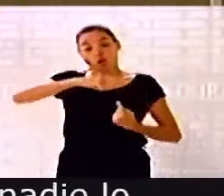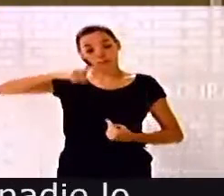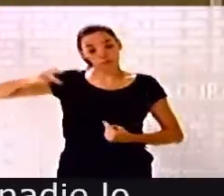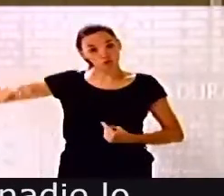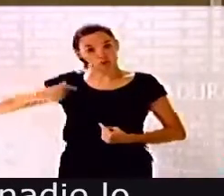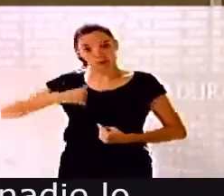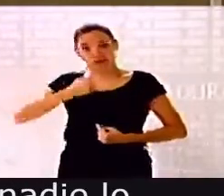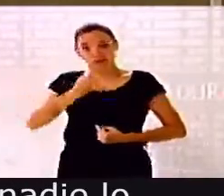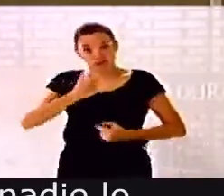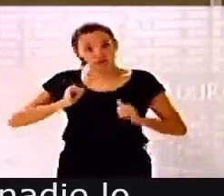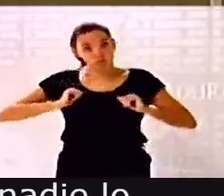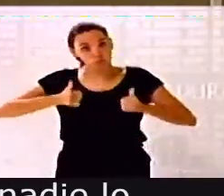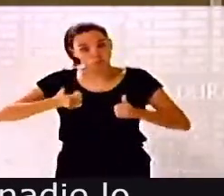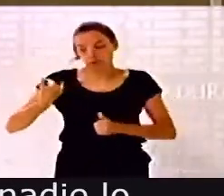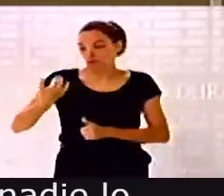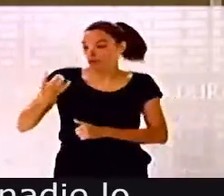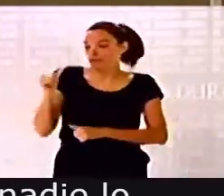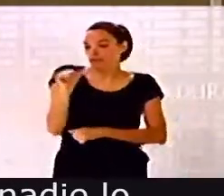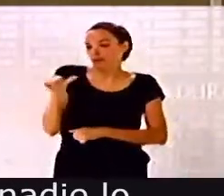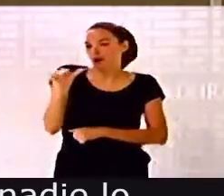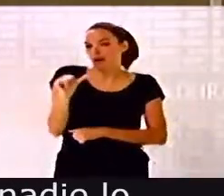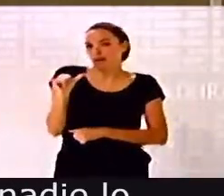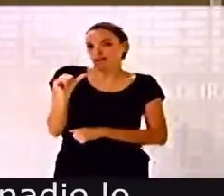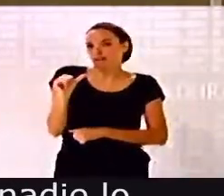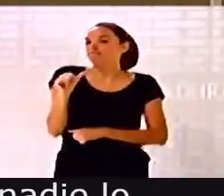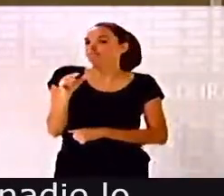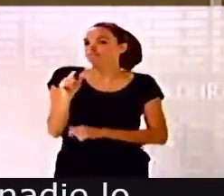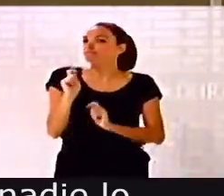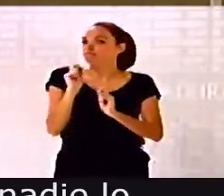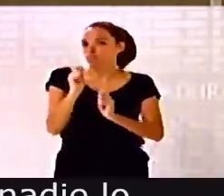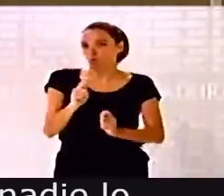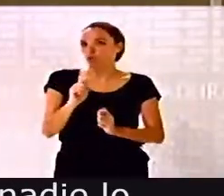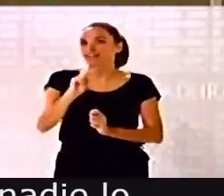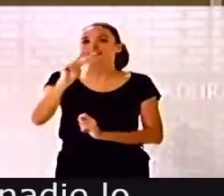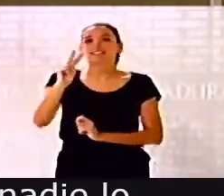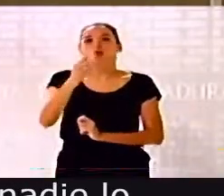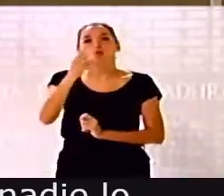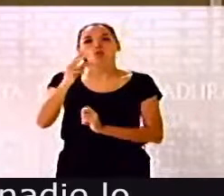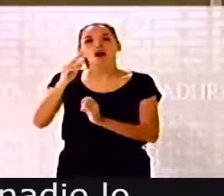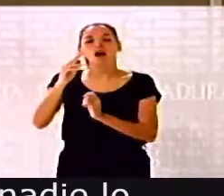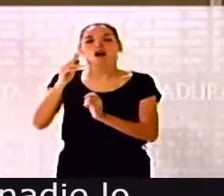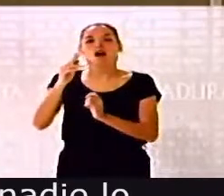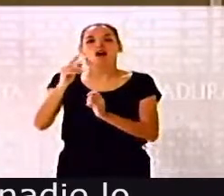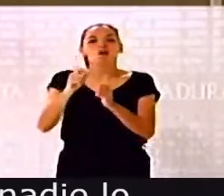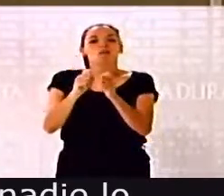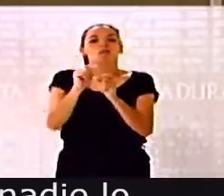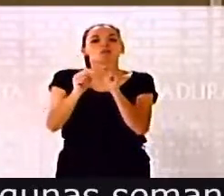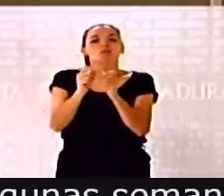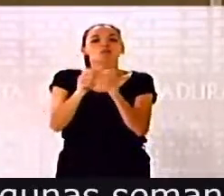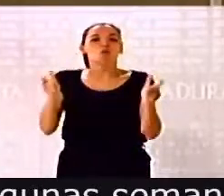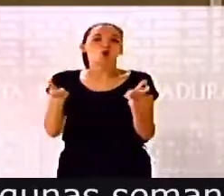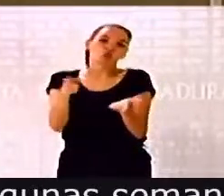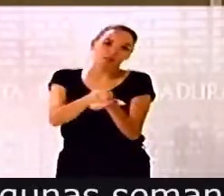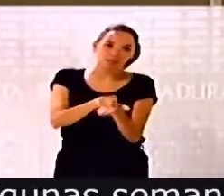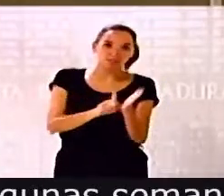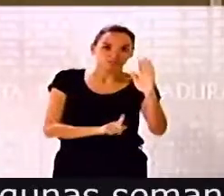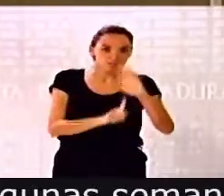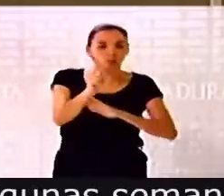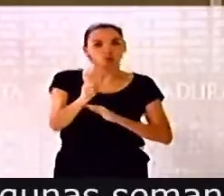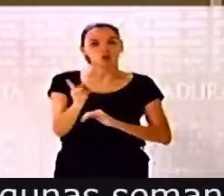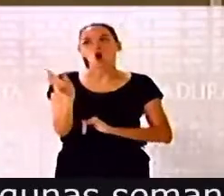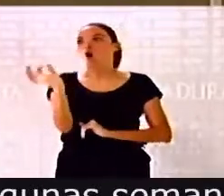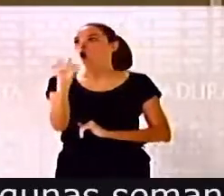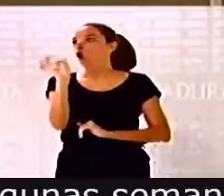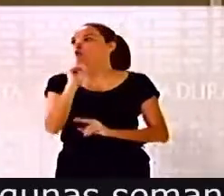hace ya algunas semanas de que estábamos en una segunda ola o que estábamos en una segunda onda o que estábamos en